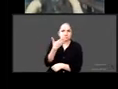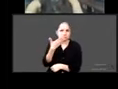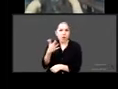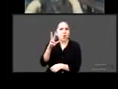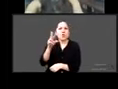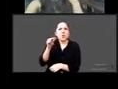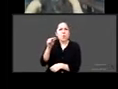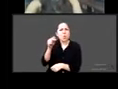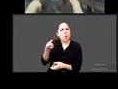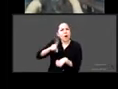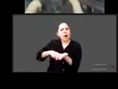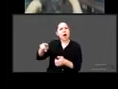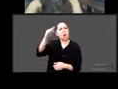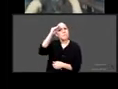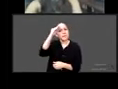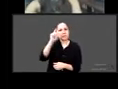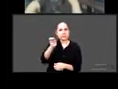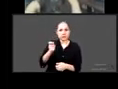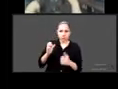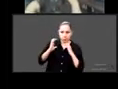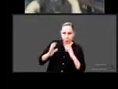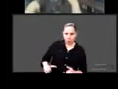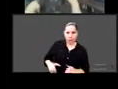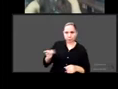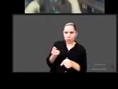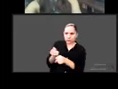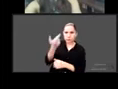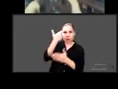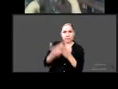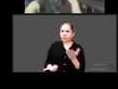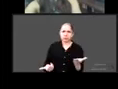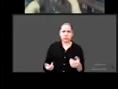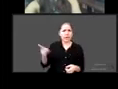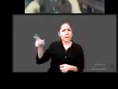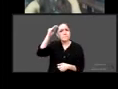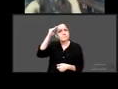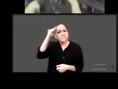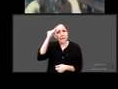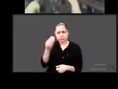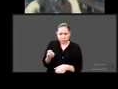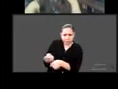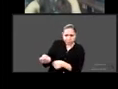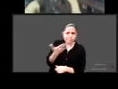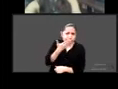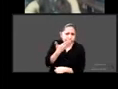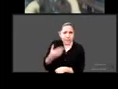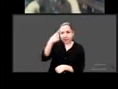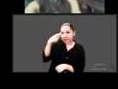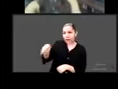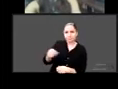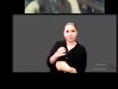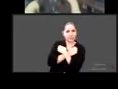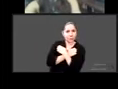lo ubican como disciplina, como educación, como por tu propio bien, etcétera, etcétera. Y entonces eso urge a que